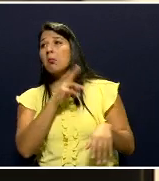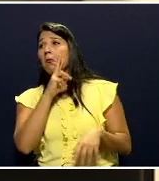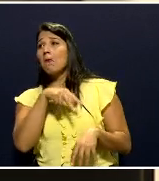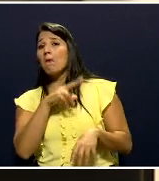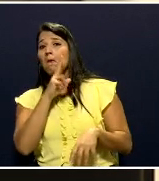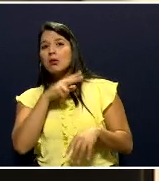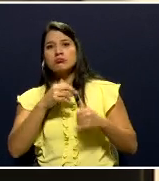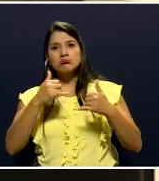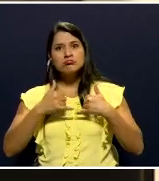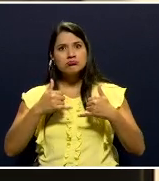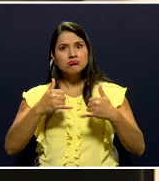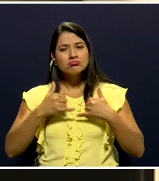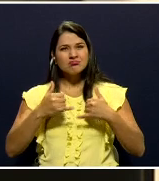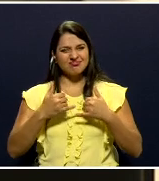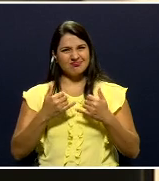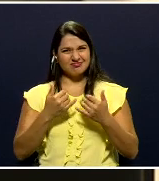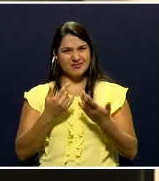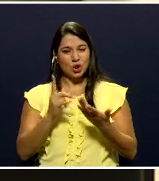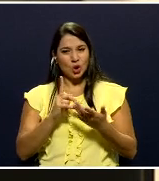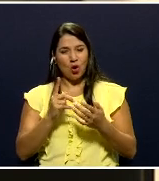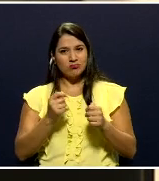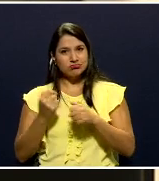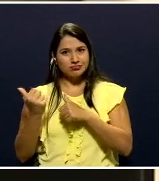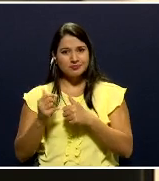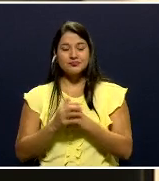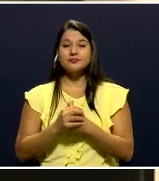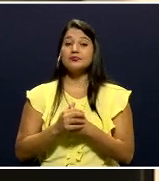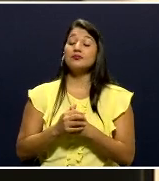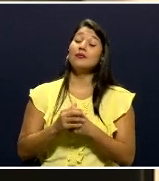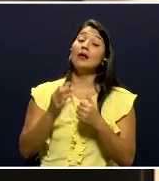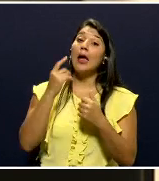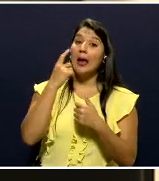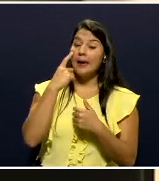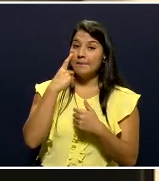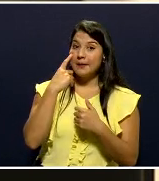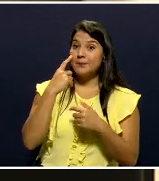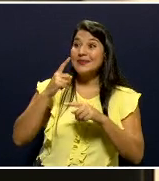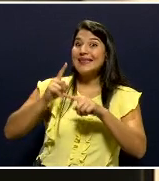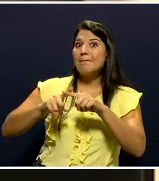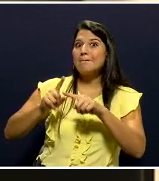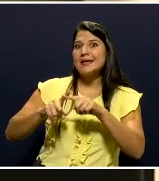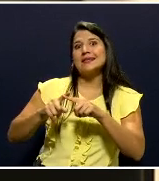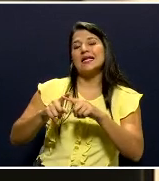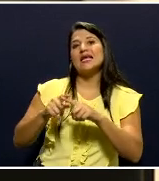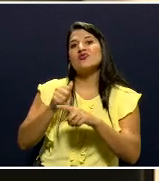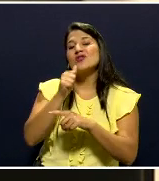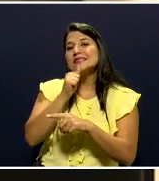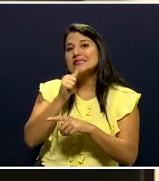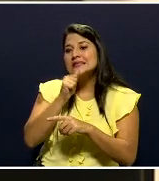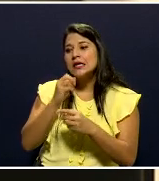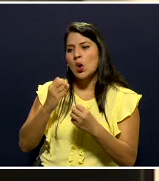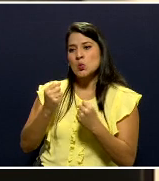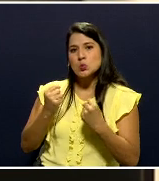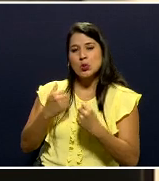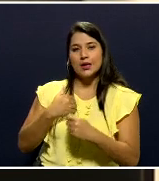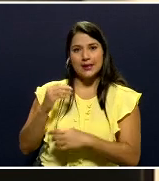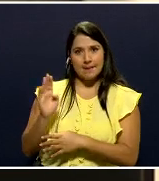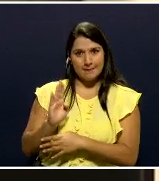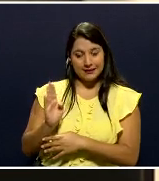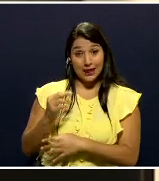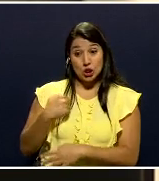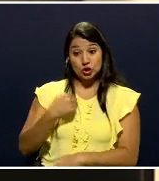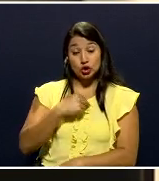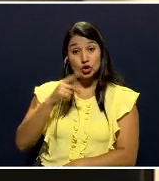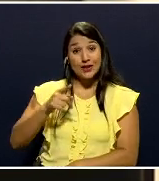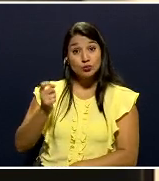la naturaleza es la fuente principal de los mecanismos de resistencia que tienen las bacterias. Y también tenemos que entender que en el